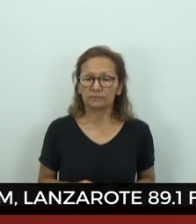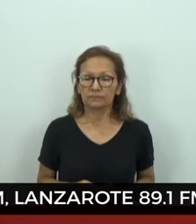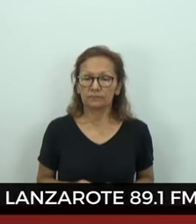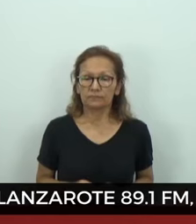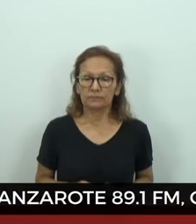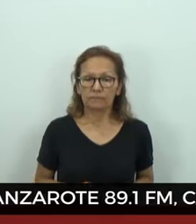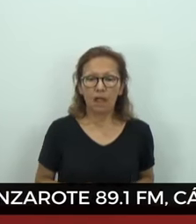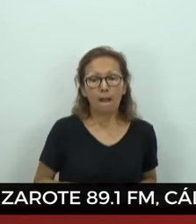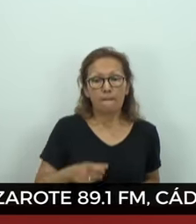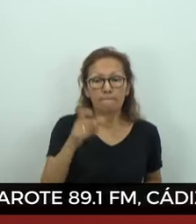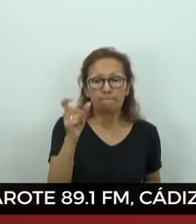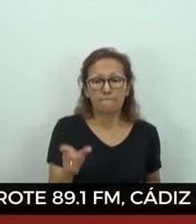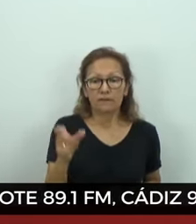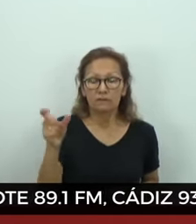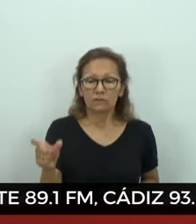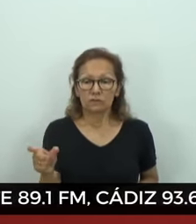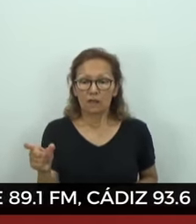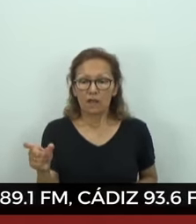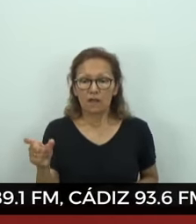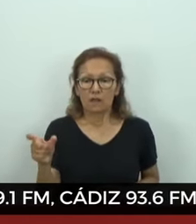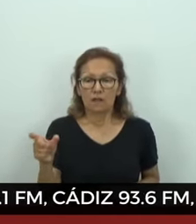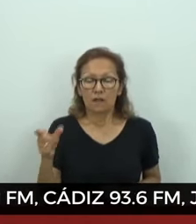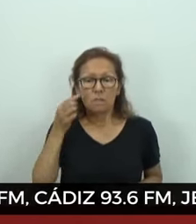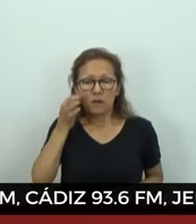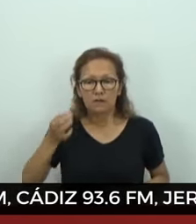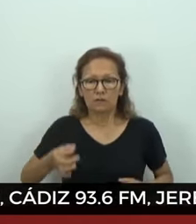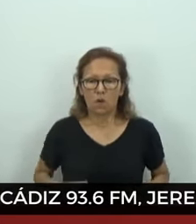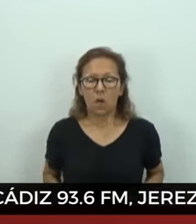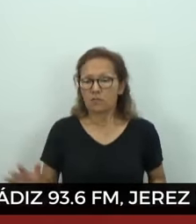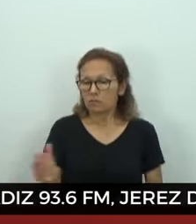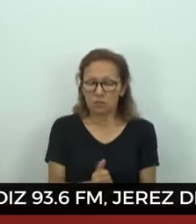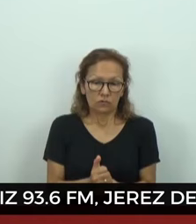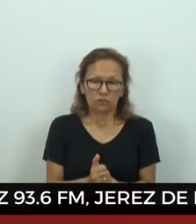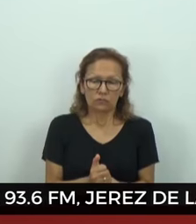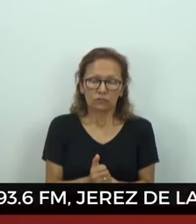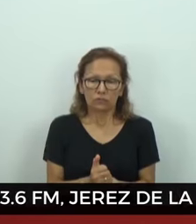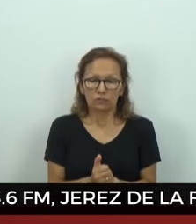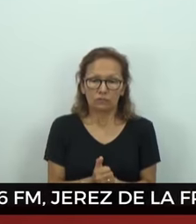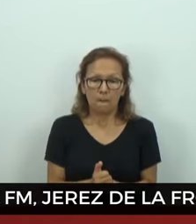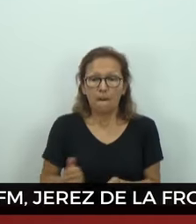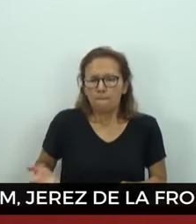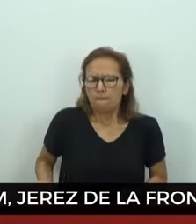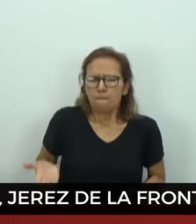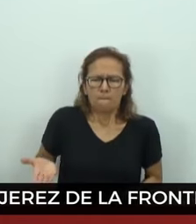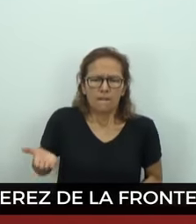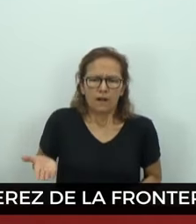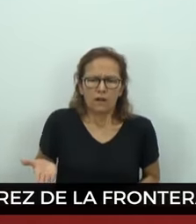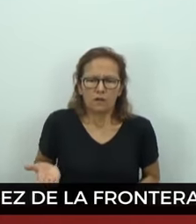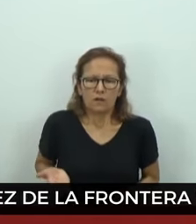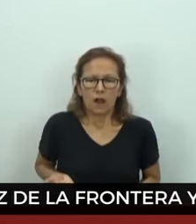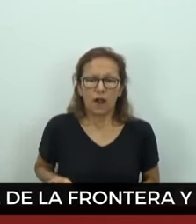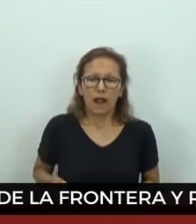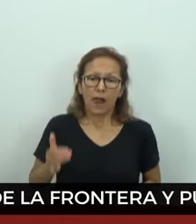Cada ser humano, todo ser humano, tiene un valor que no nos podemos